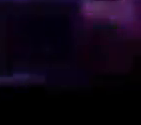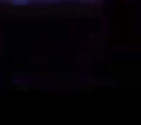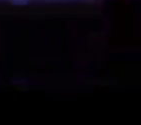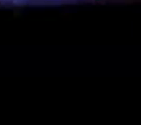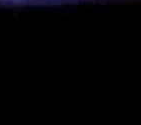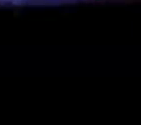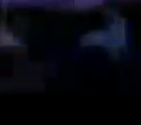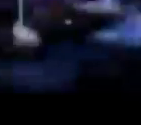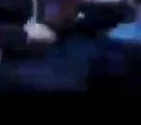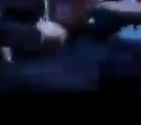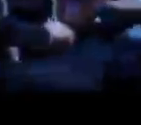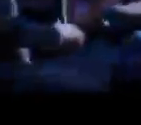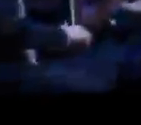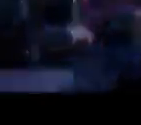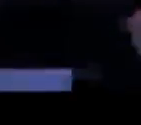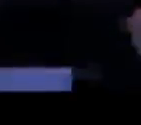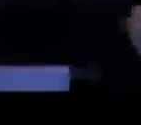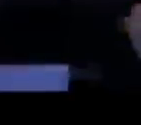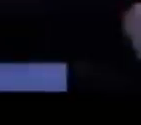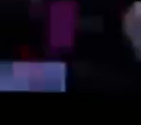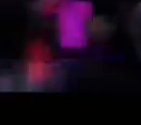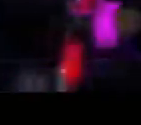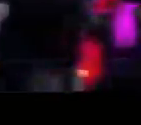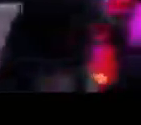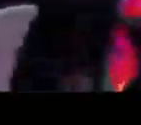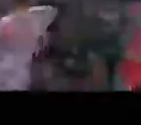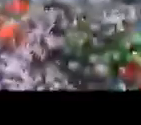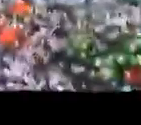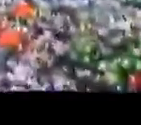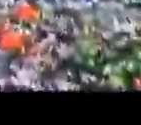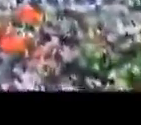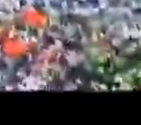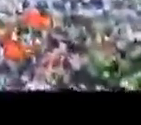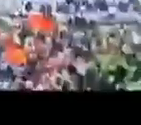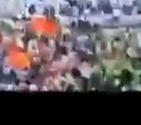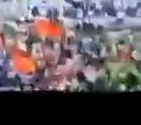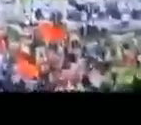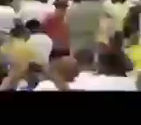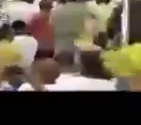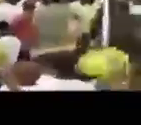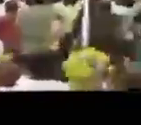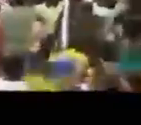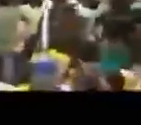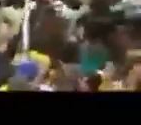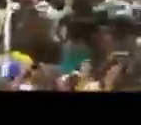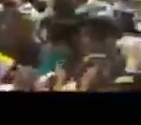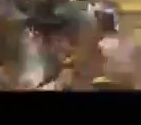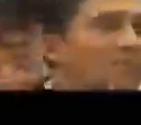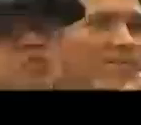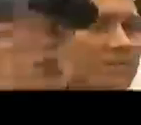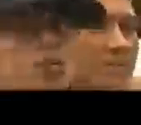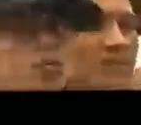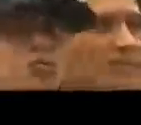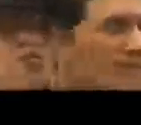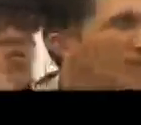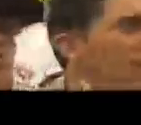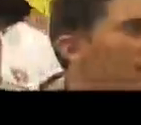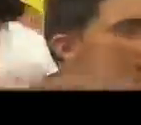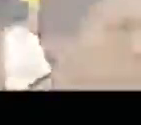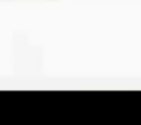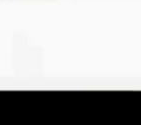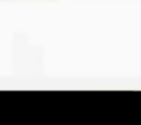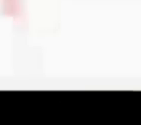Las canciones que marcaron esta década ganada serán interpretadas por las mejores voces del país. ¡Dale Correa,